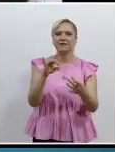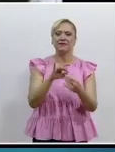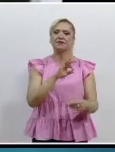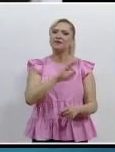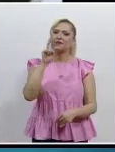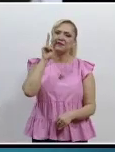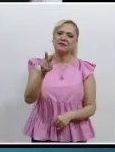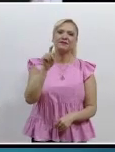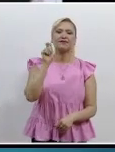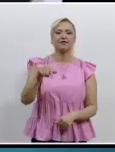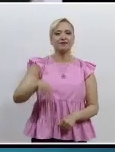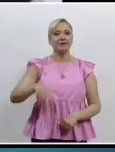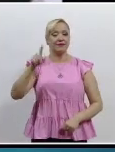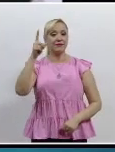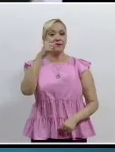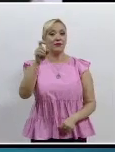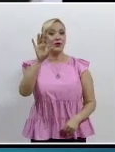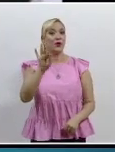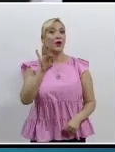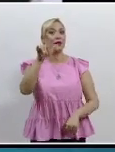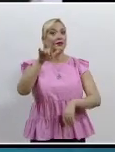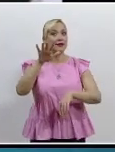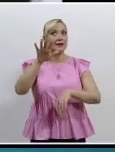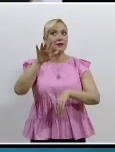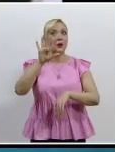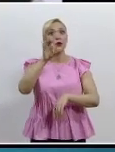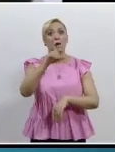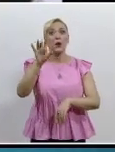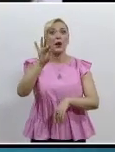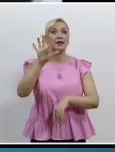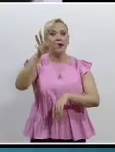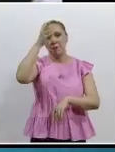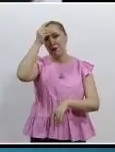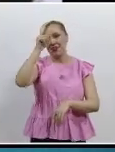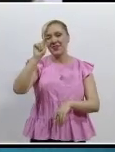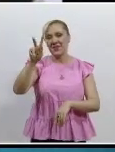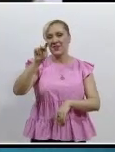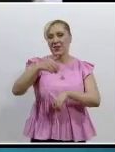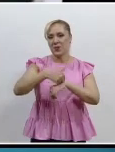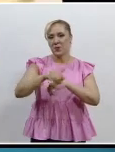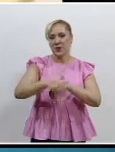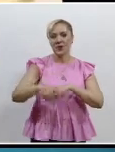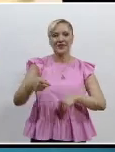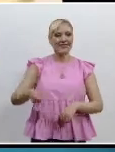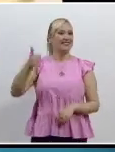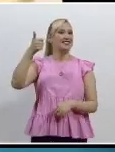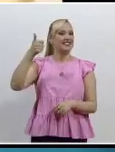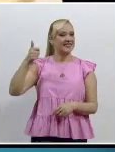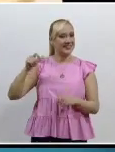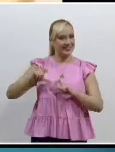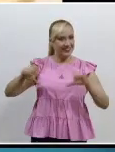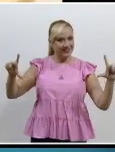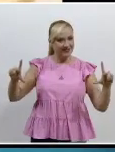a través del canal 145, canal Aprende TV, a estas sesiones del Pleno.